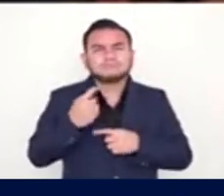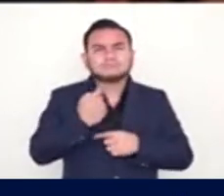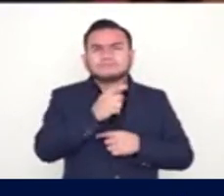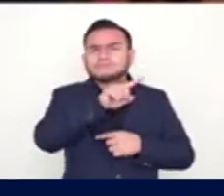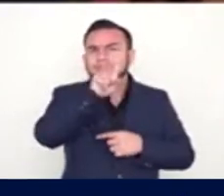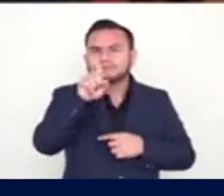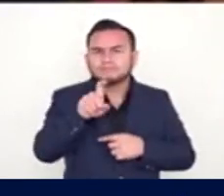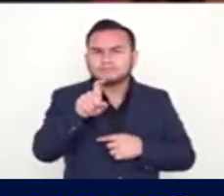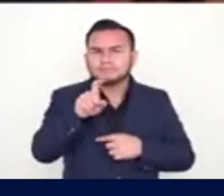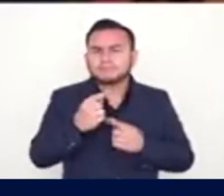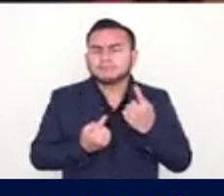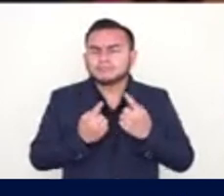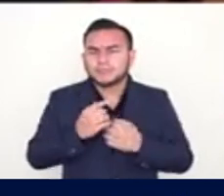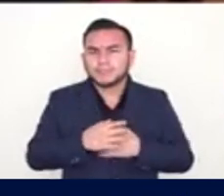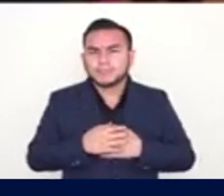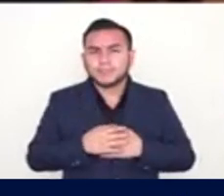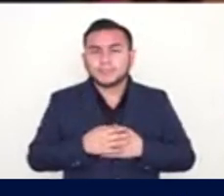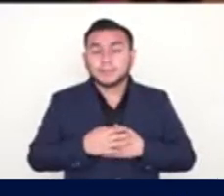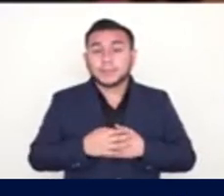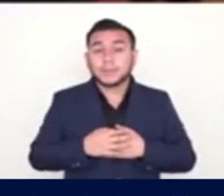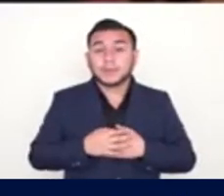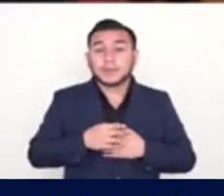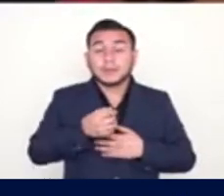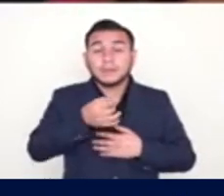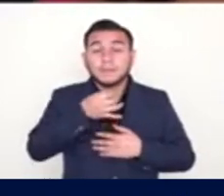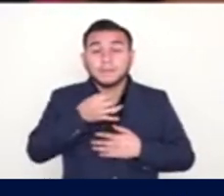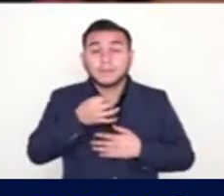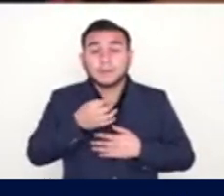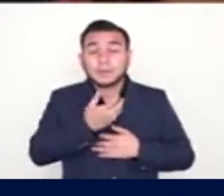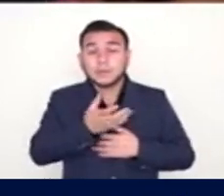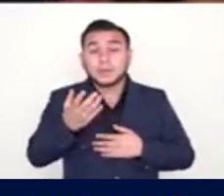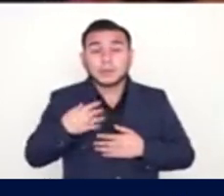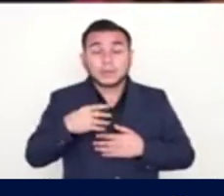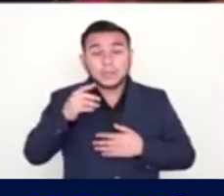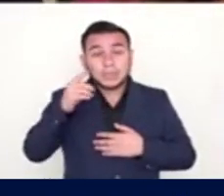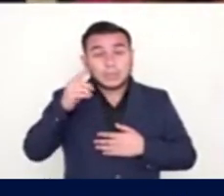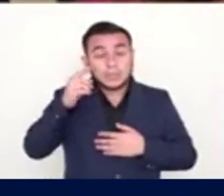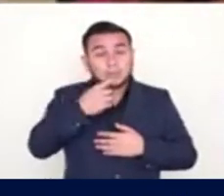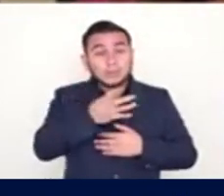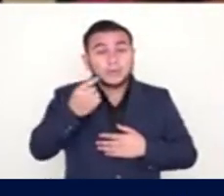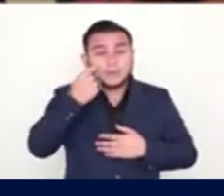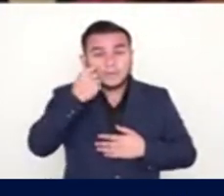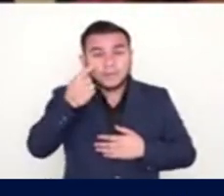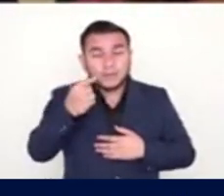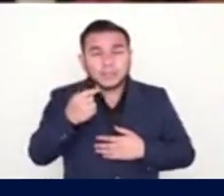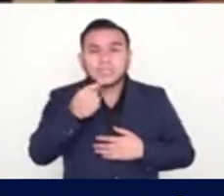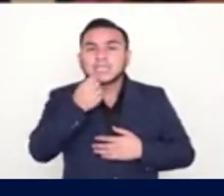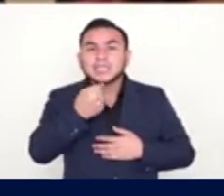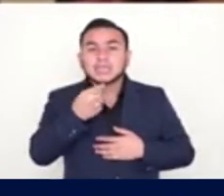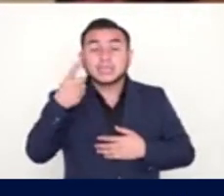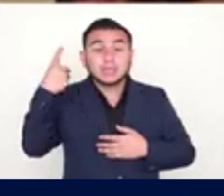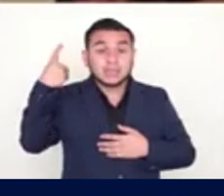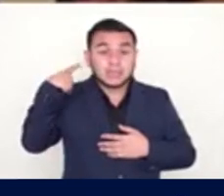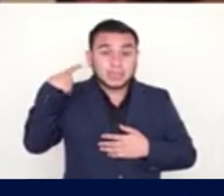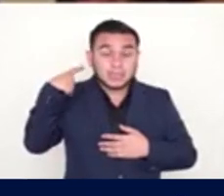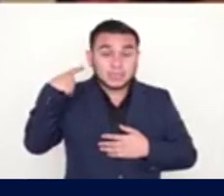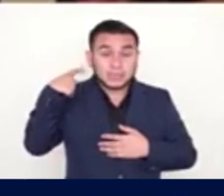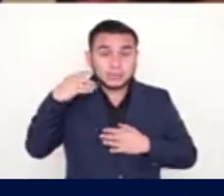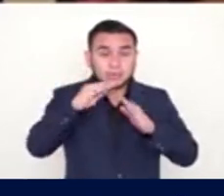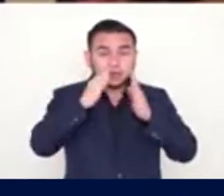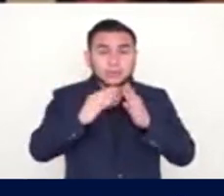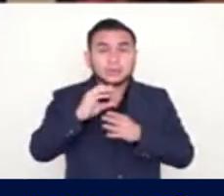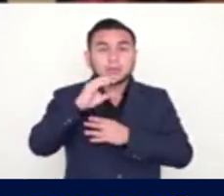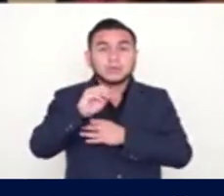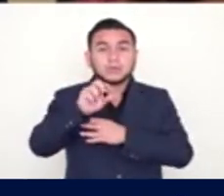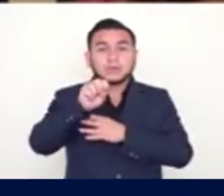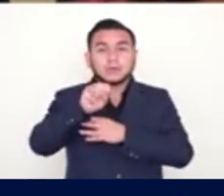preguntar. En uno de los documentos de inteligencia penitenciaria consta que el director de centros penales, Osiris